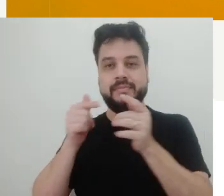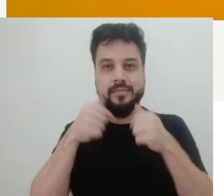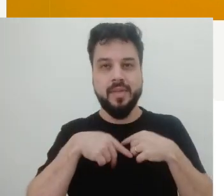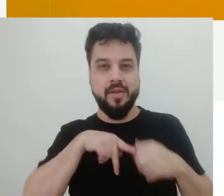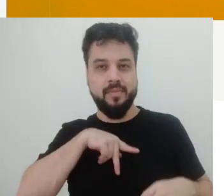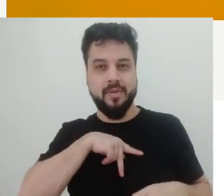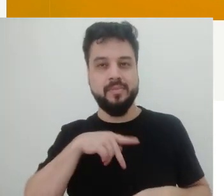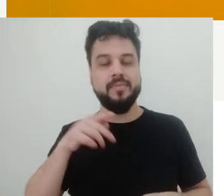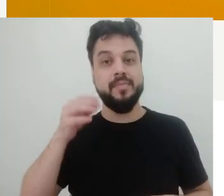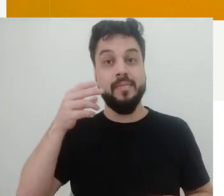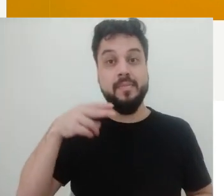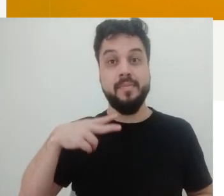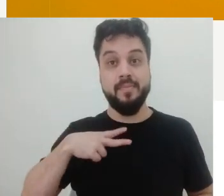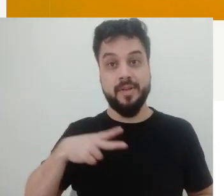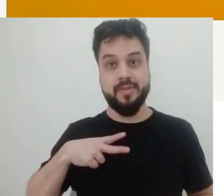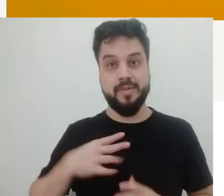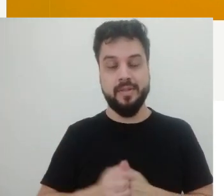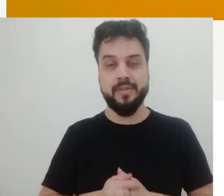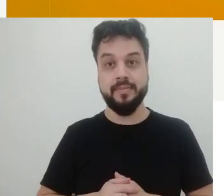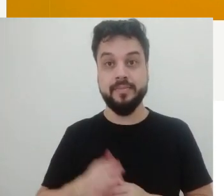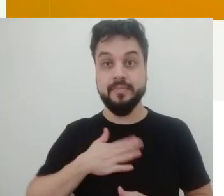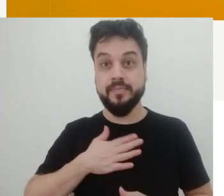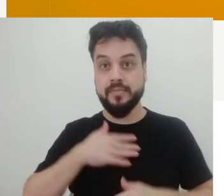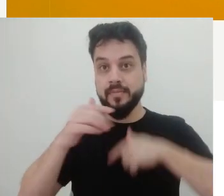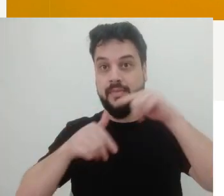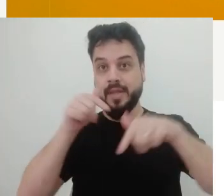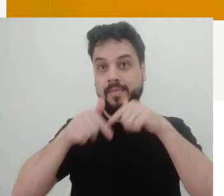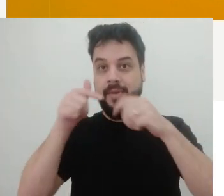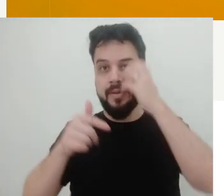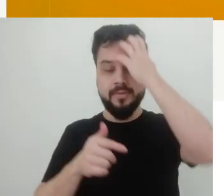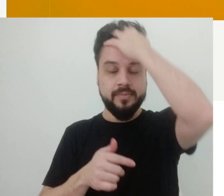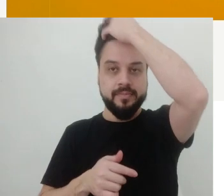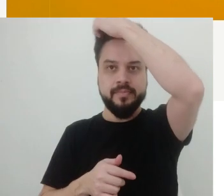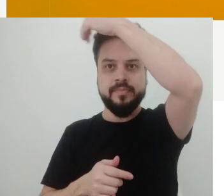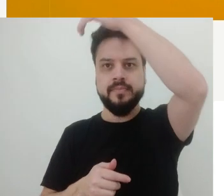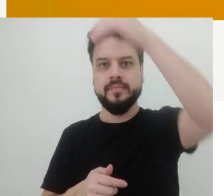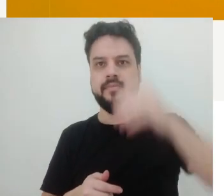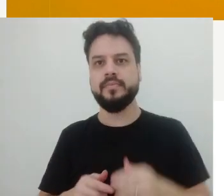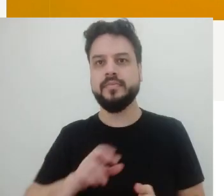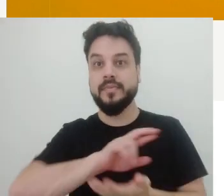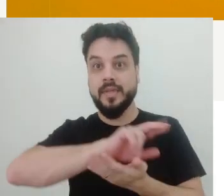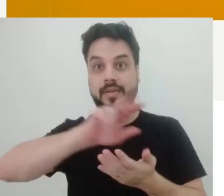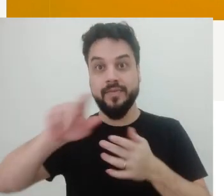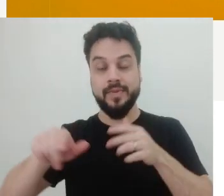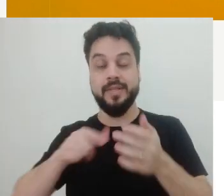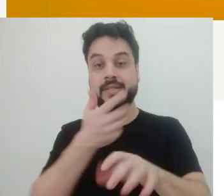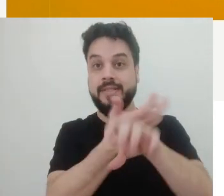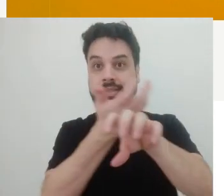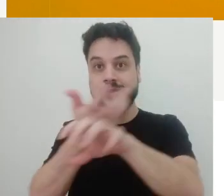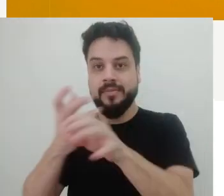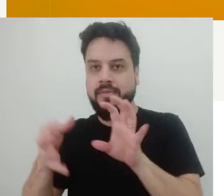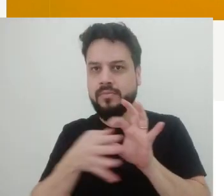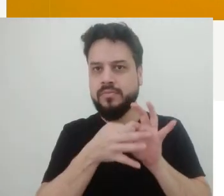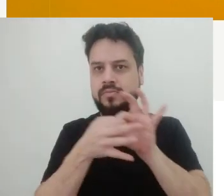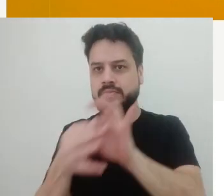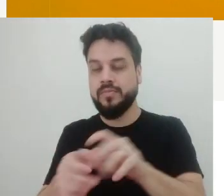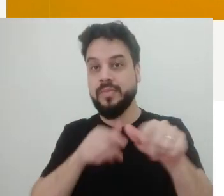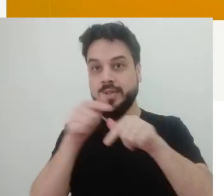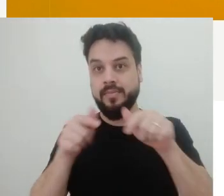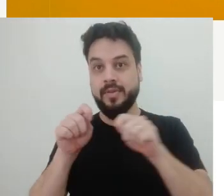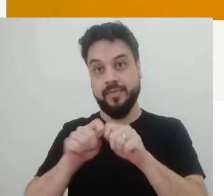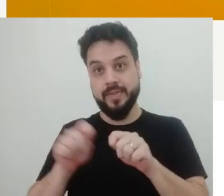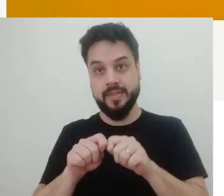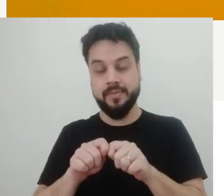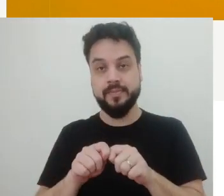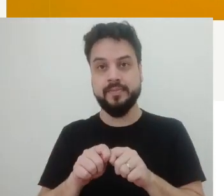Y en mi experiencia con los estudios de las ideas, que ya llevo, bueno, desde que hice